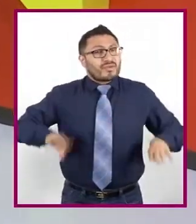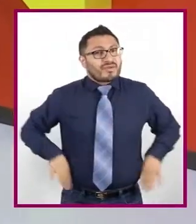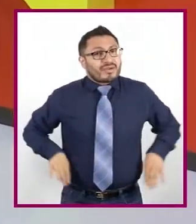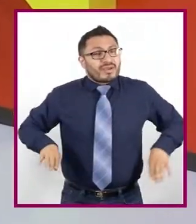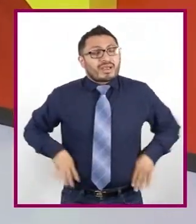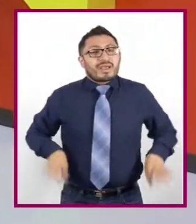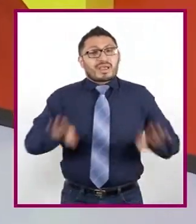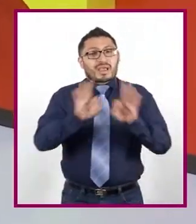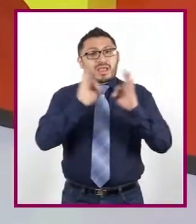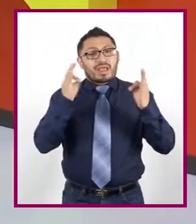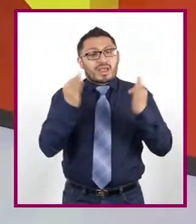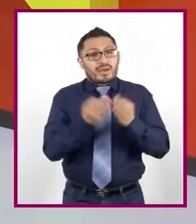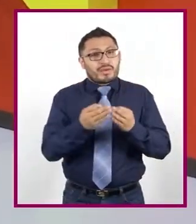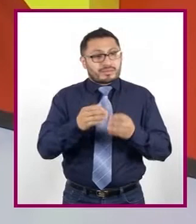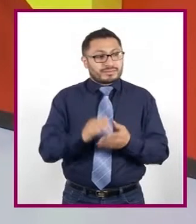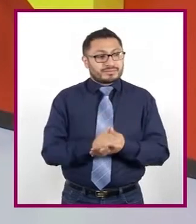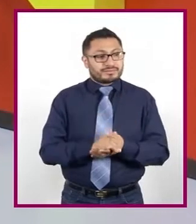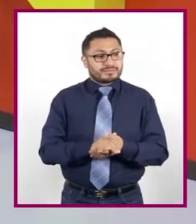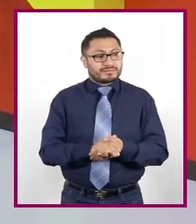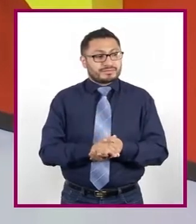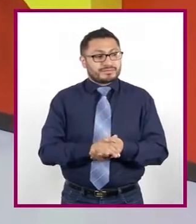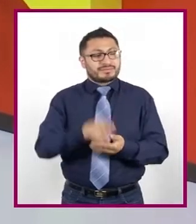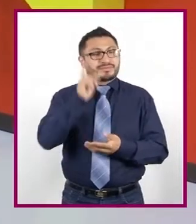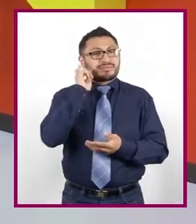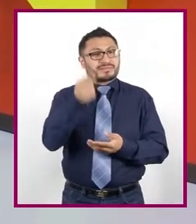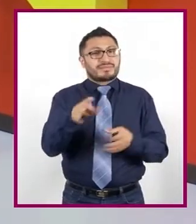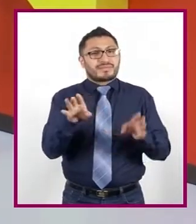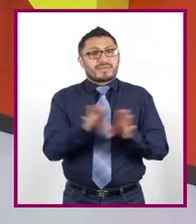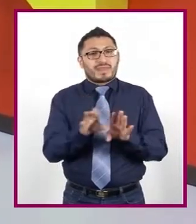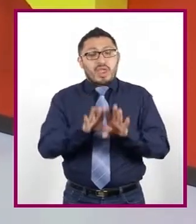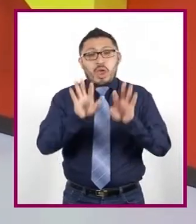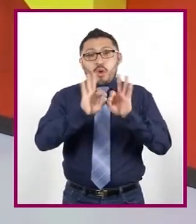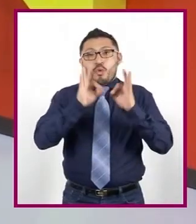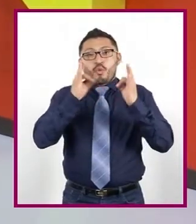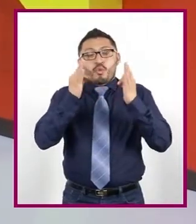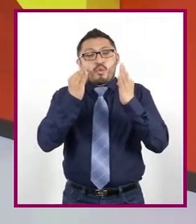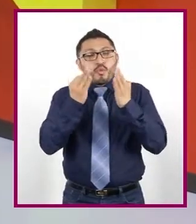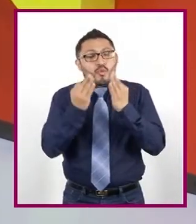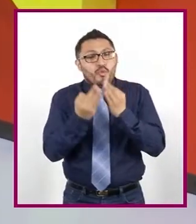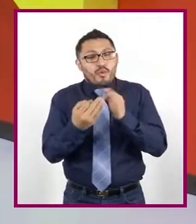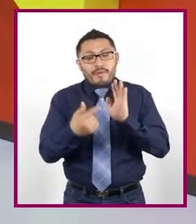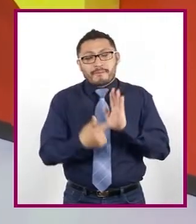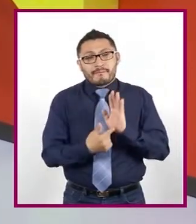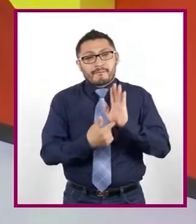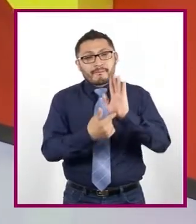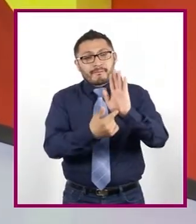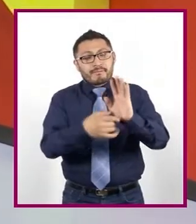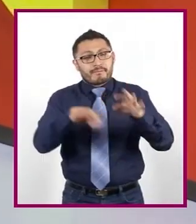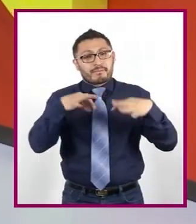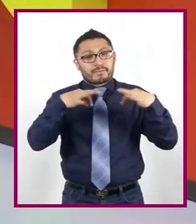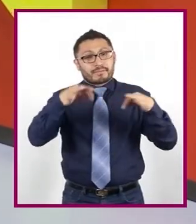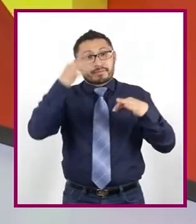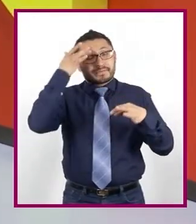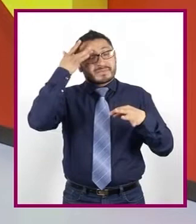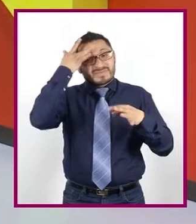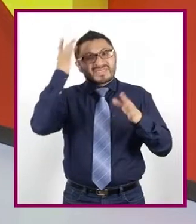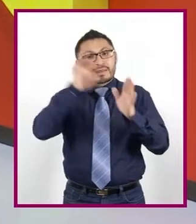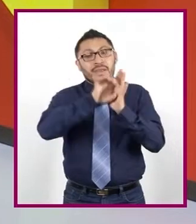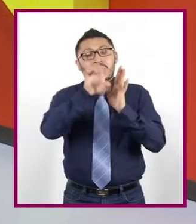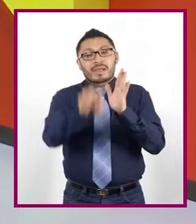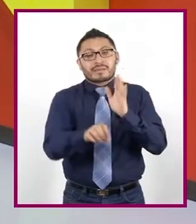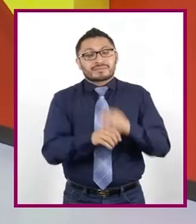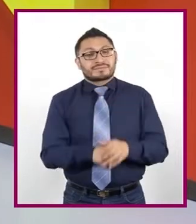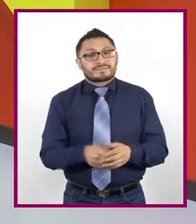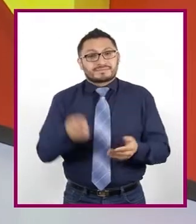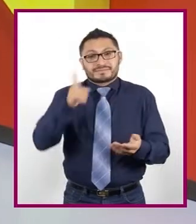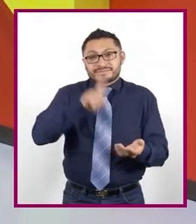del formato, por otra parte, se refieren a la forma en la que se presenta el documento. Por ejemplo, en